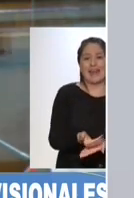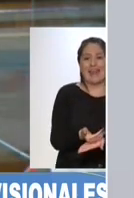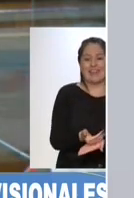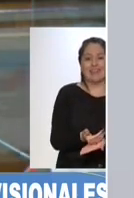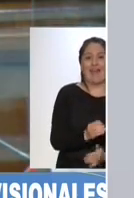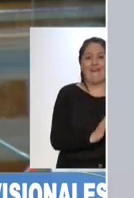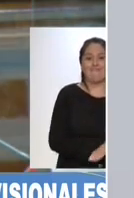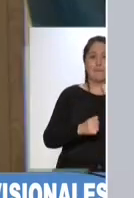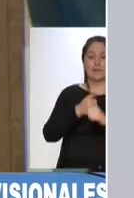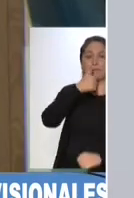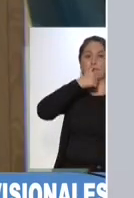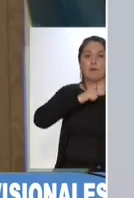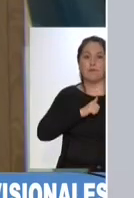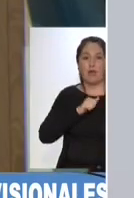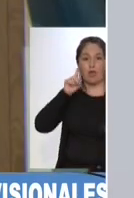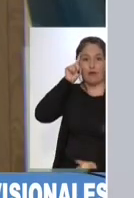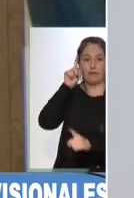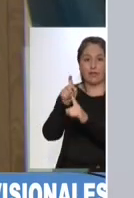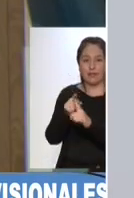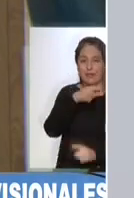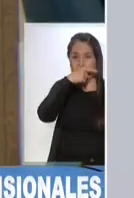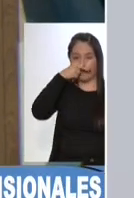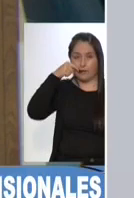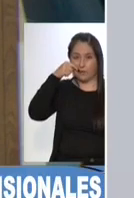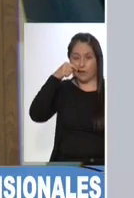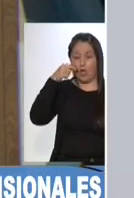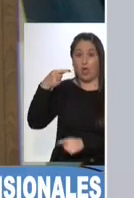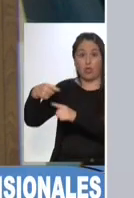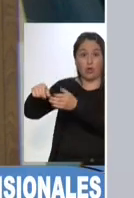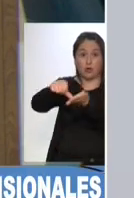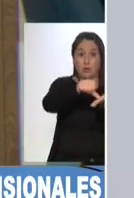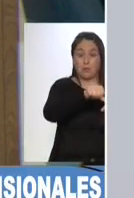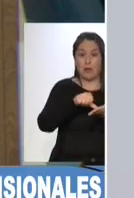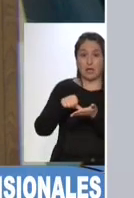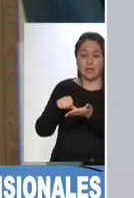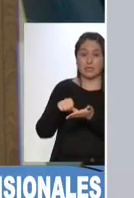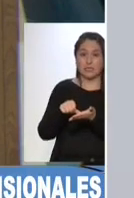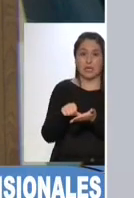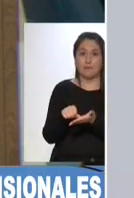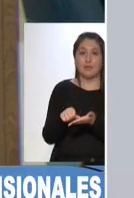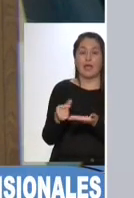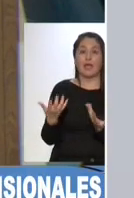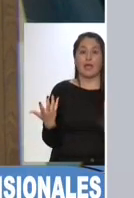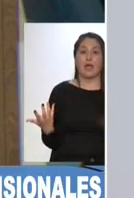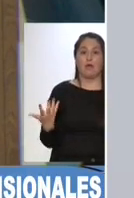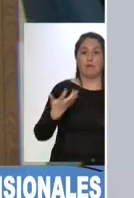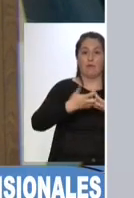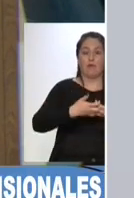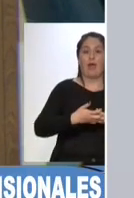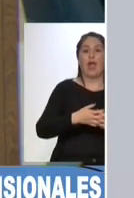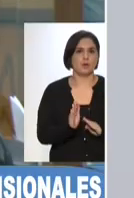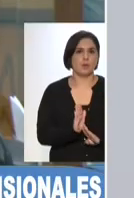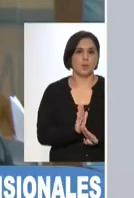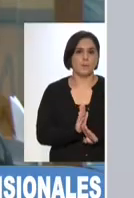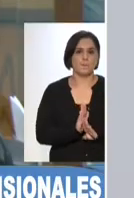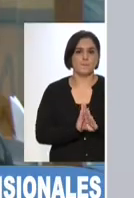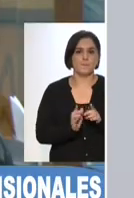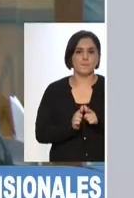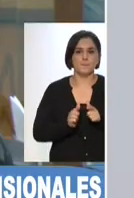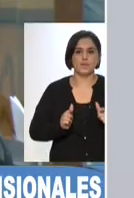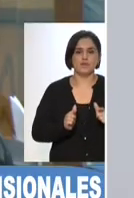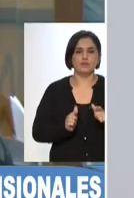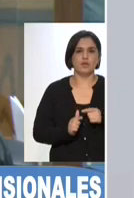como también de rentas vitalicias. Ahora, pero quiero ir al fondo de eso. ¿Pueden los fondos previsionales, los ahorros de los trabajadores y las trabajadoras,